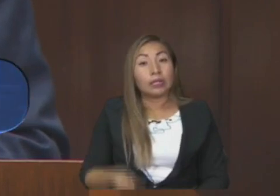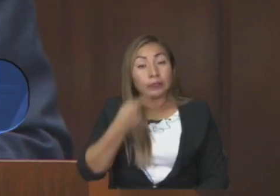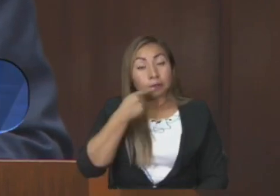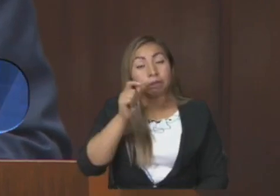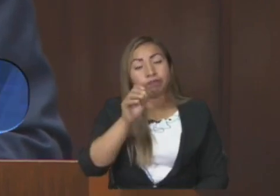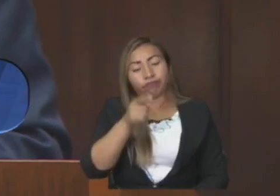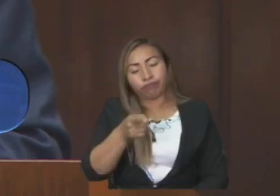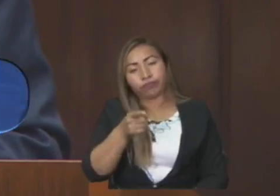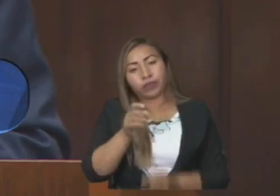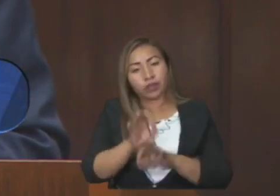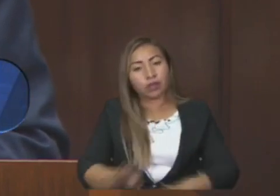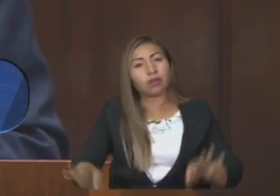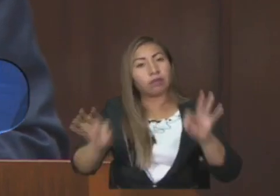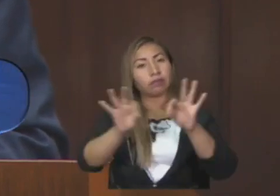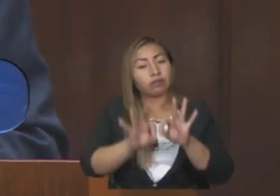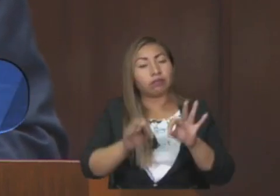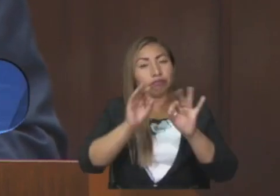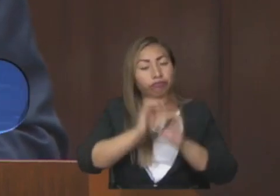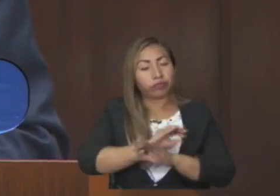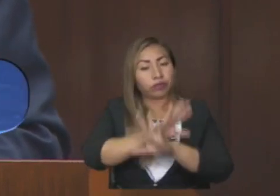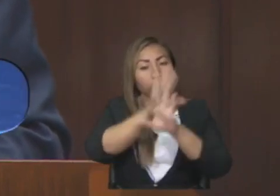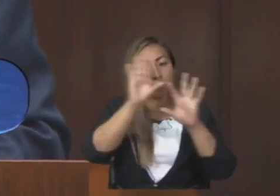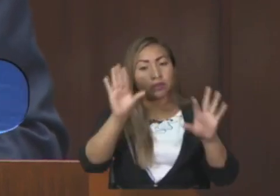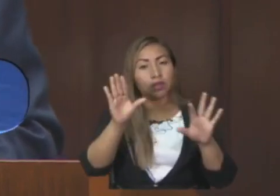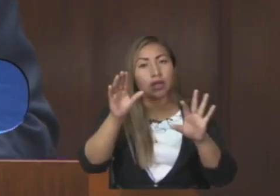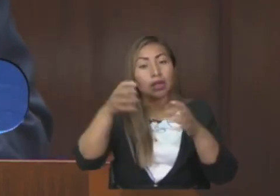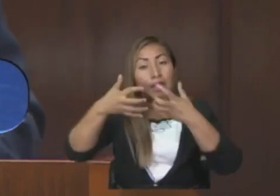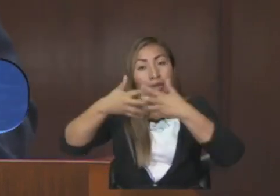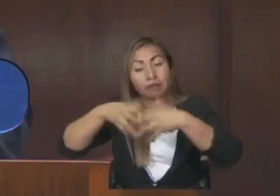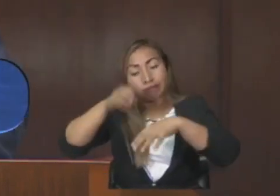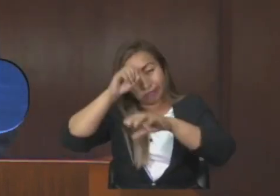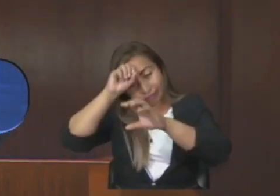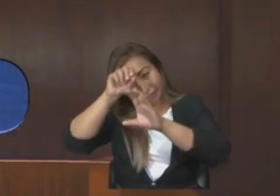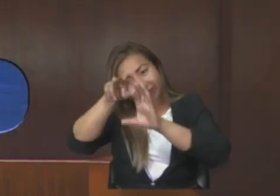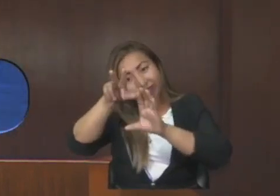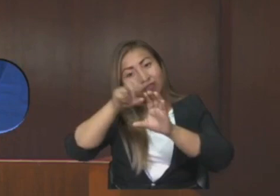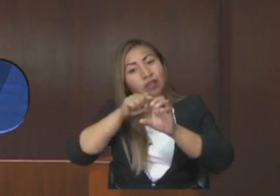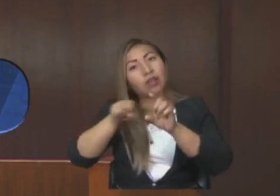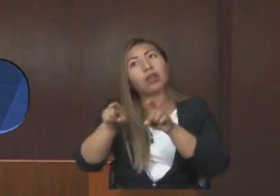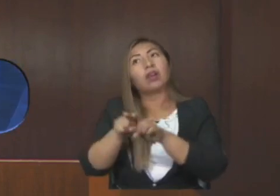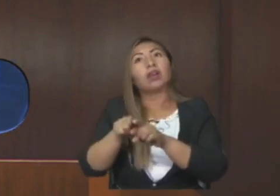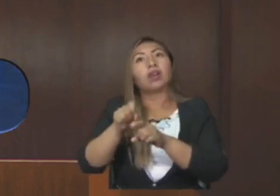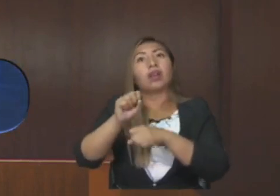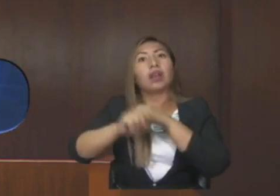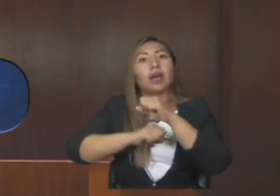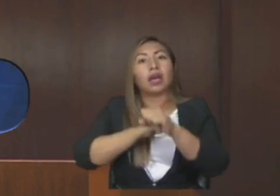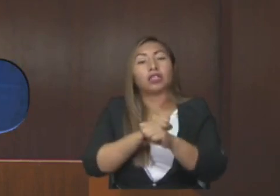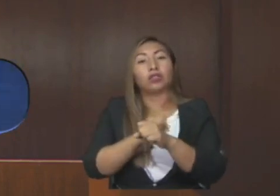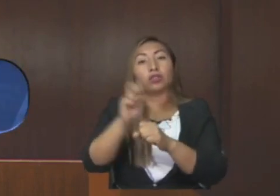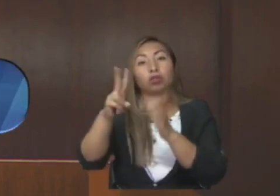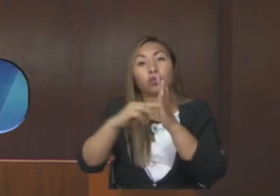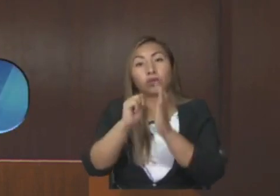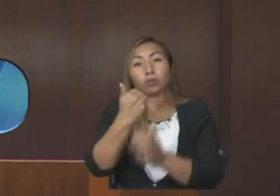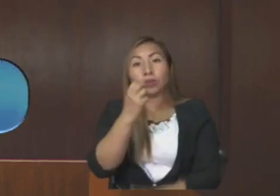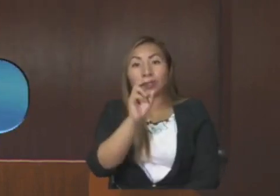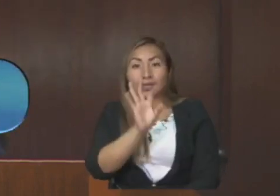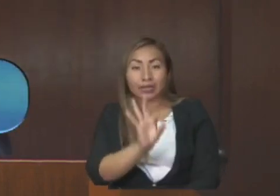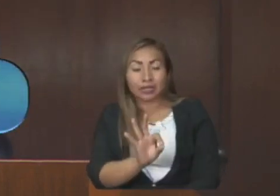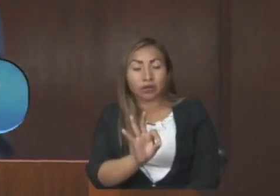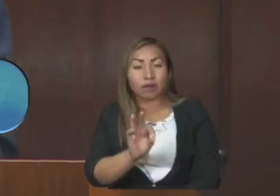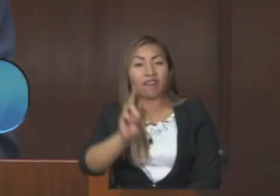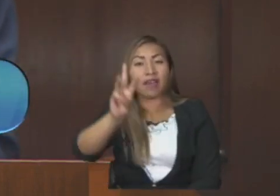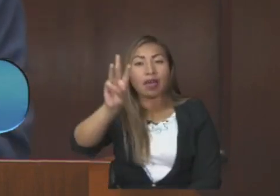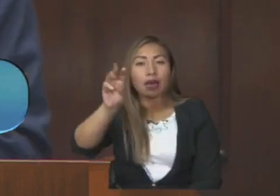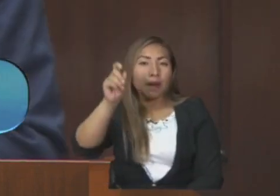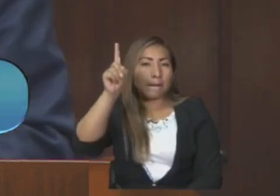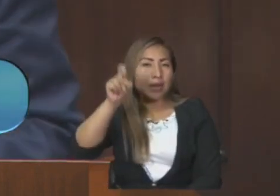presidente, que las operaciones de mina de Cobre Panamá iniciaron en marzo del año 2019 y la primera exportación de